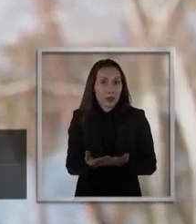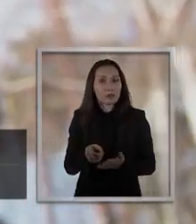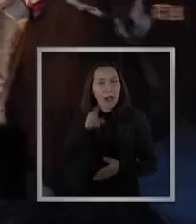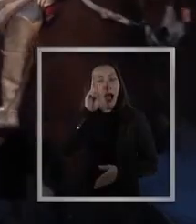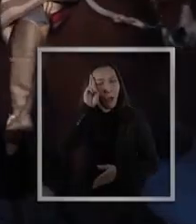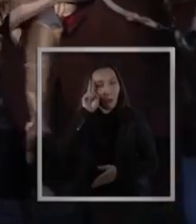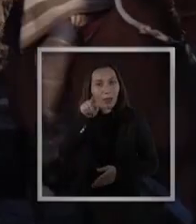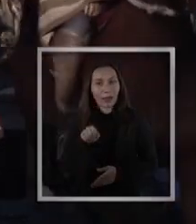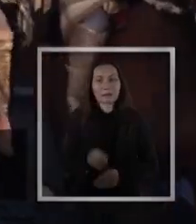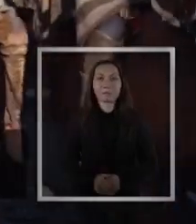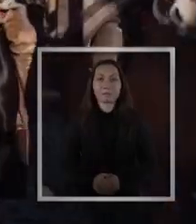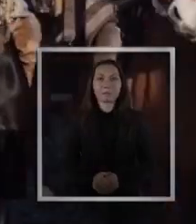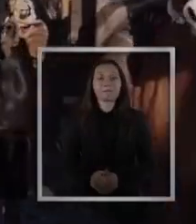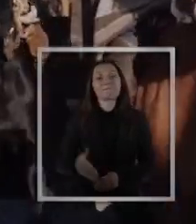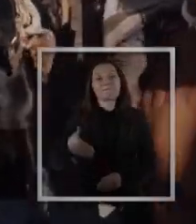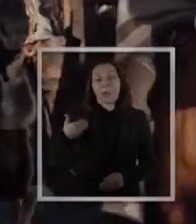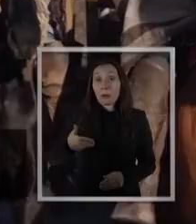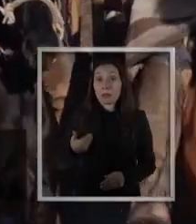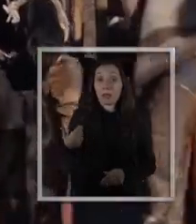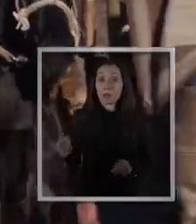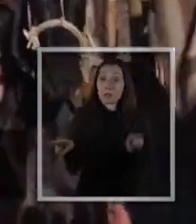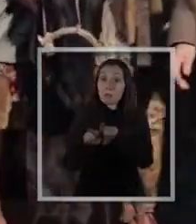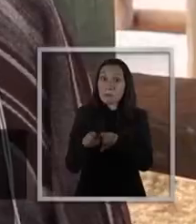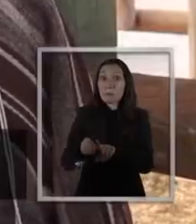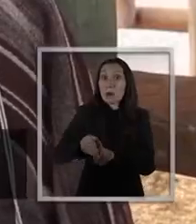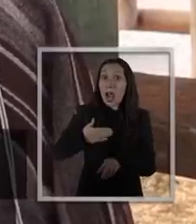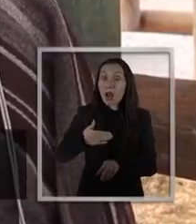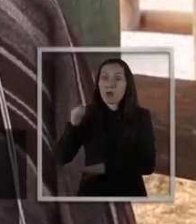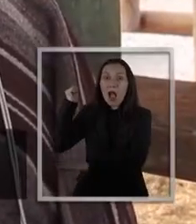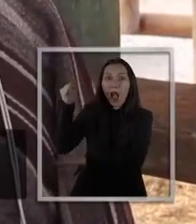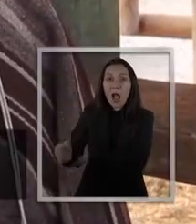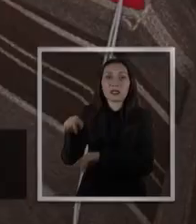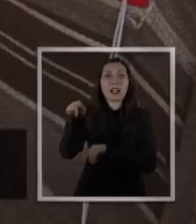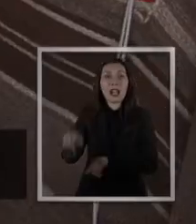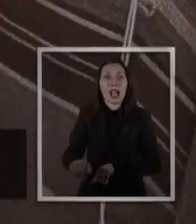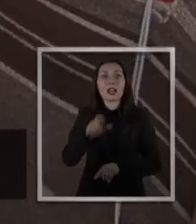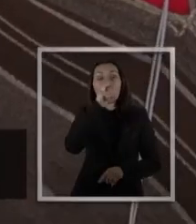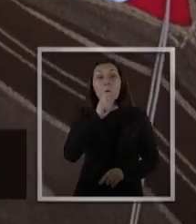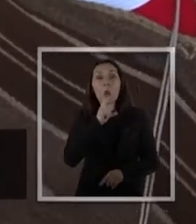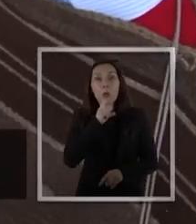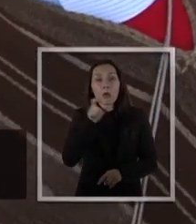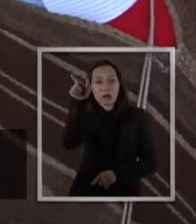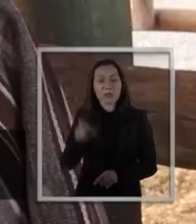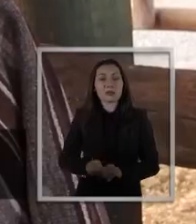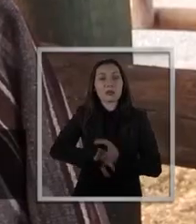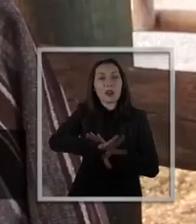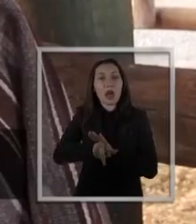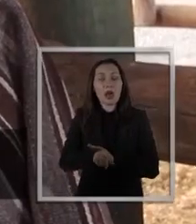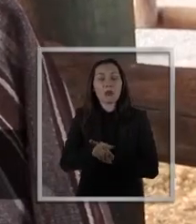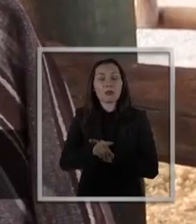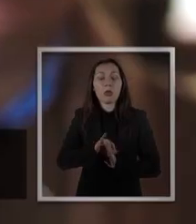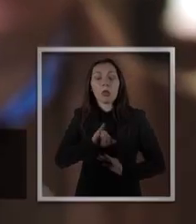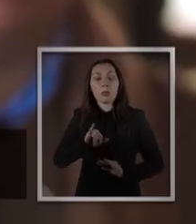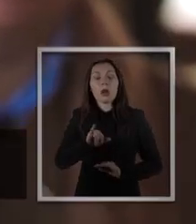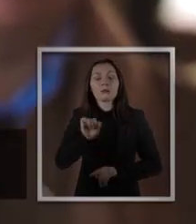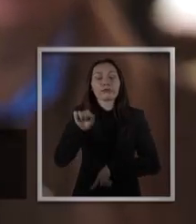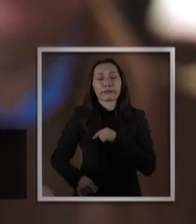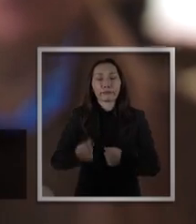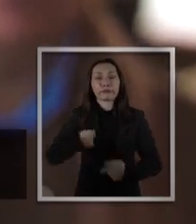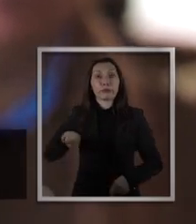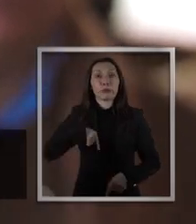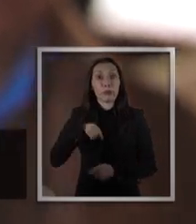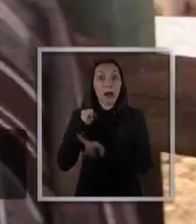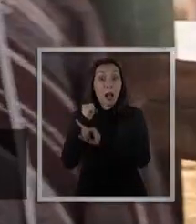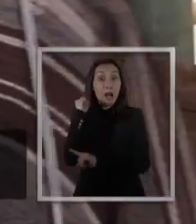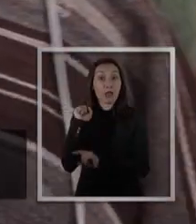acuérdense. Lamentablemente me asesinaron un hermano acá en Curicó, un delincuente, se declaró culpable. Los abogados que lo